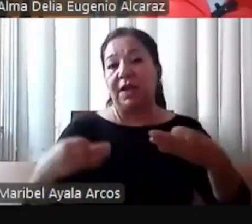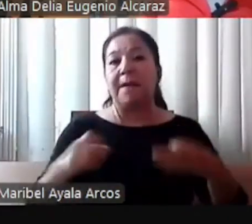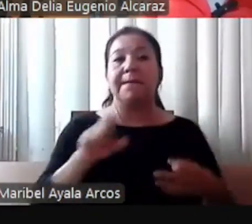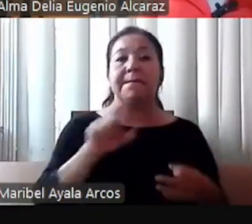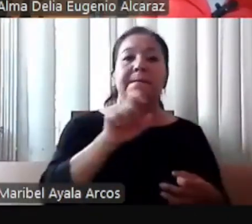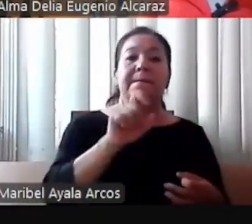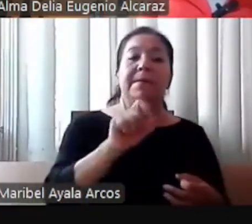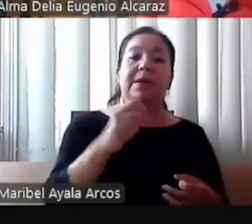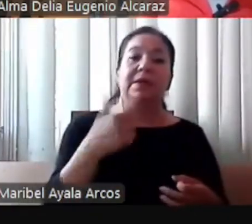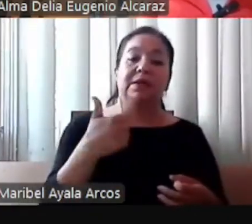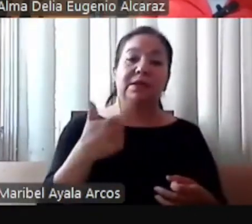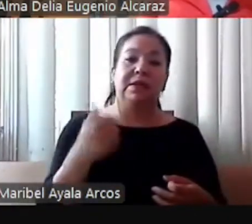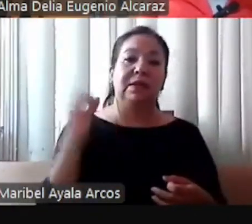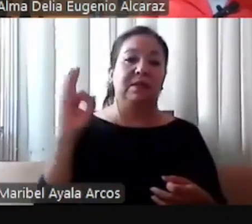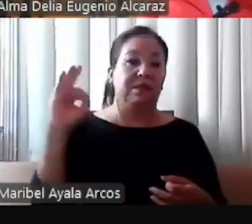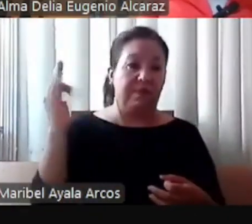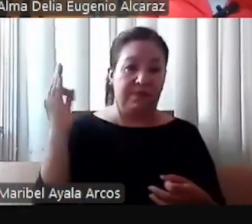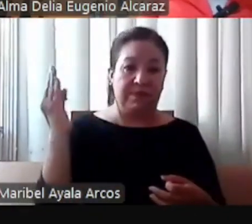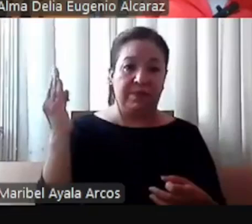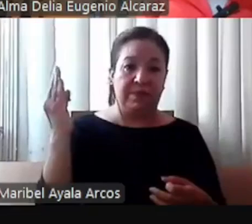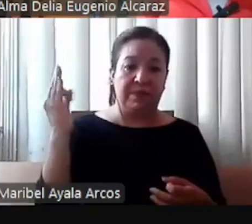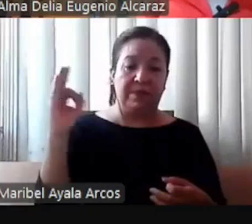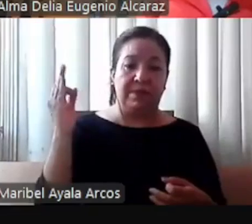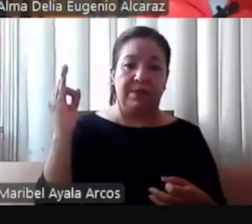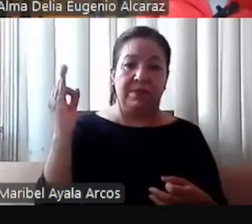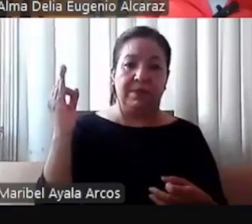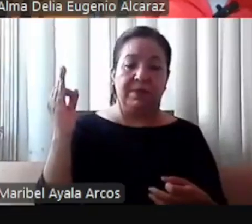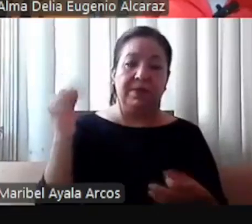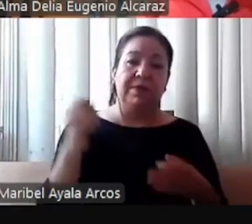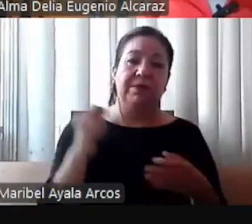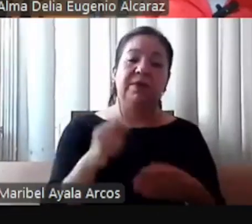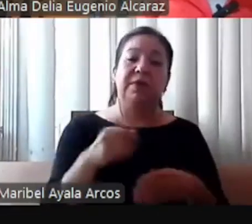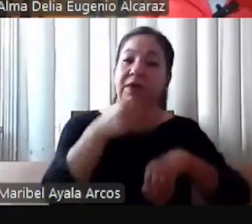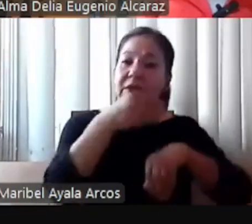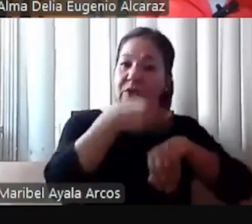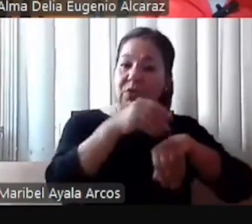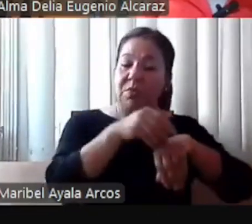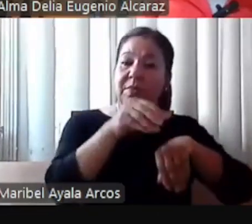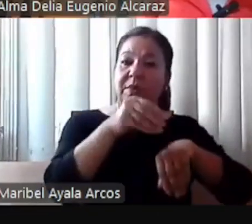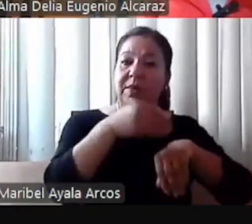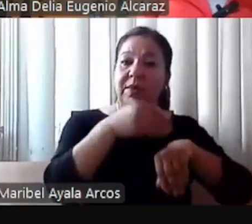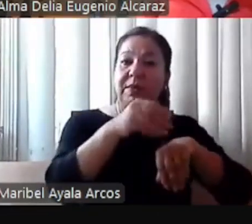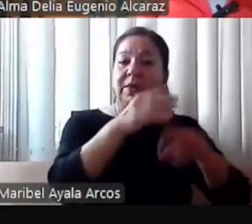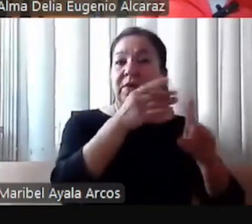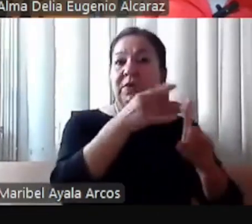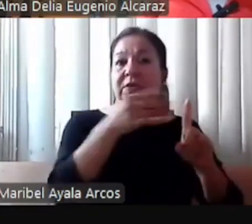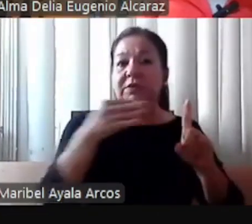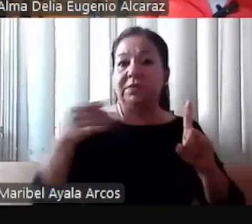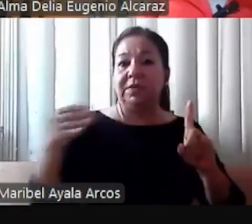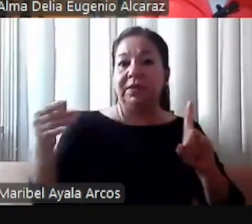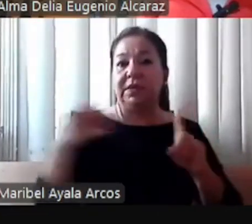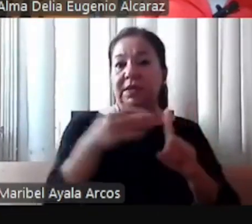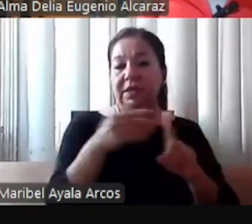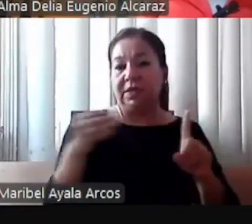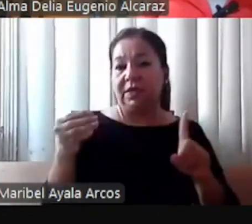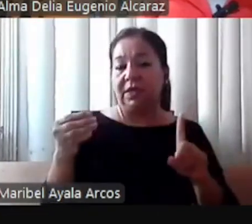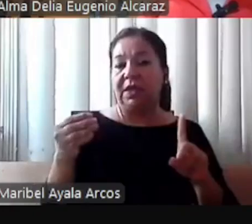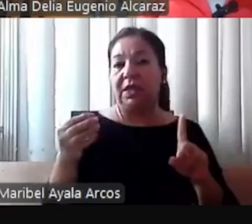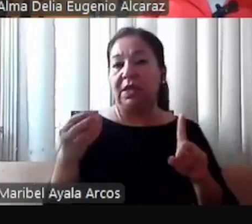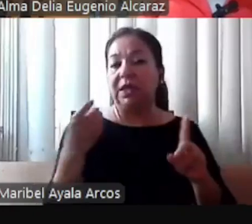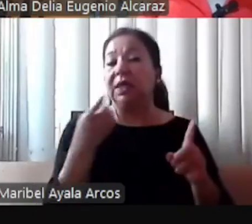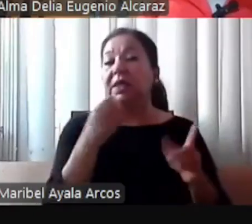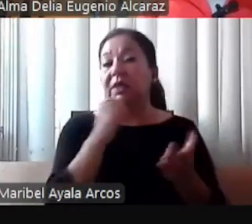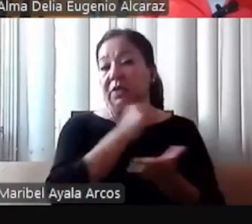emitida por este órgano jurisdiccional en el expediente TE, diagonal RAP, diagonal 7, diagonal 2024, quedó establecido que el